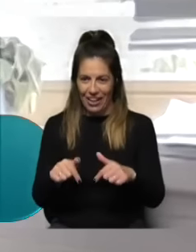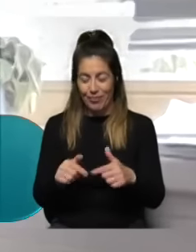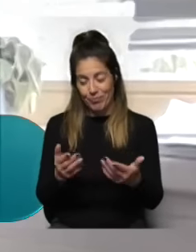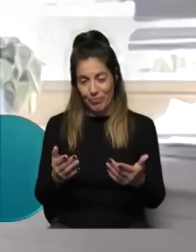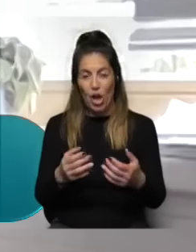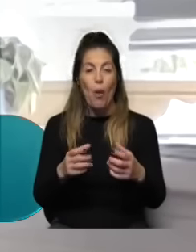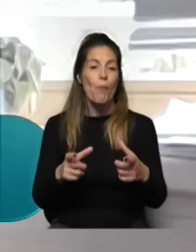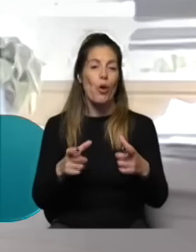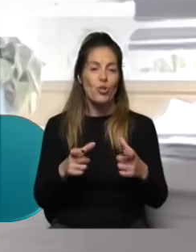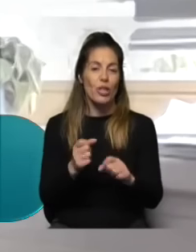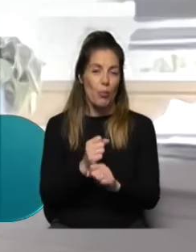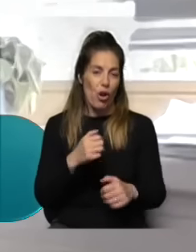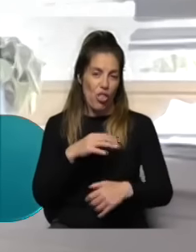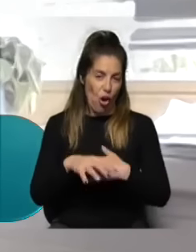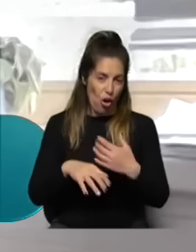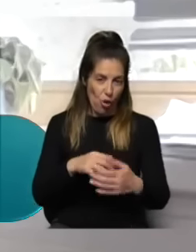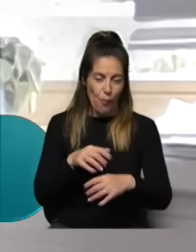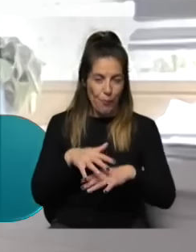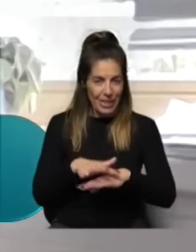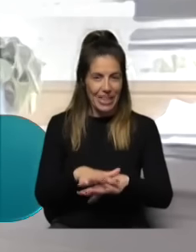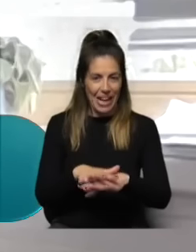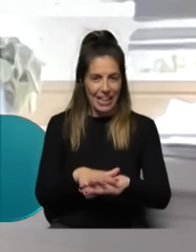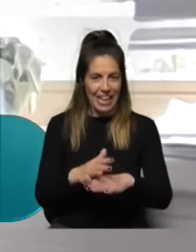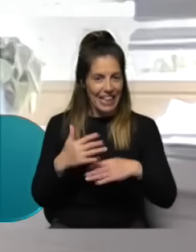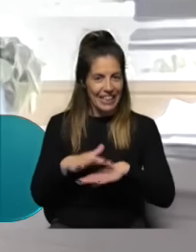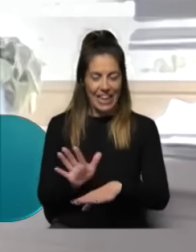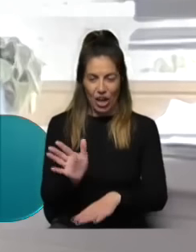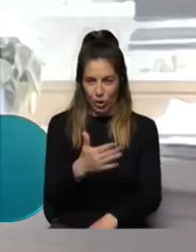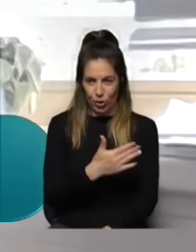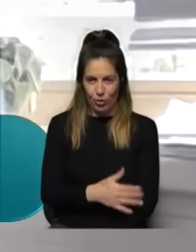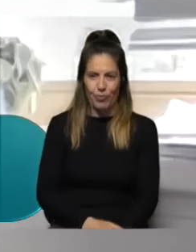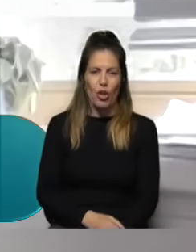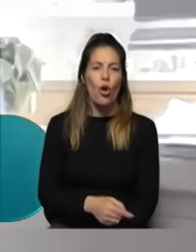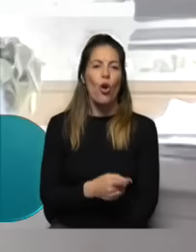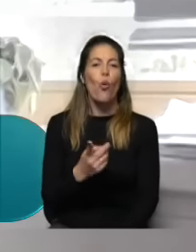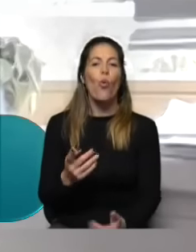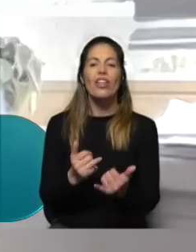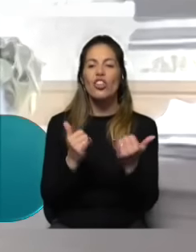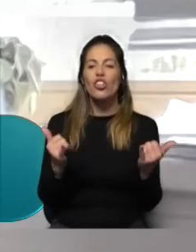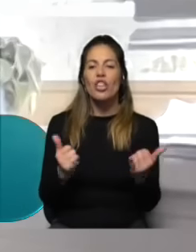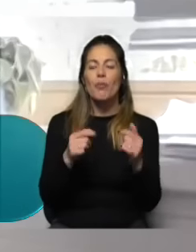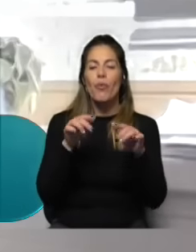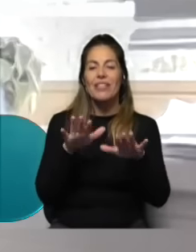pero por suerte los puedo combinar y puedo integrar todas estas cosas. ¿Cuánto tiempo vas a estar allá?